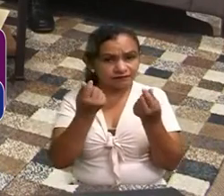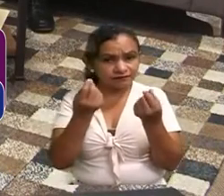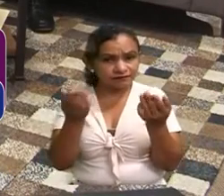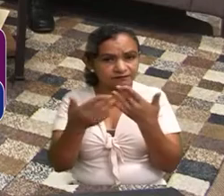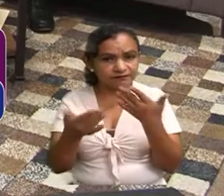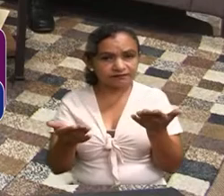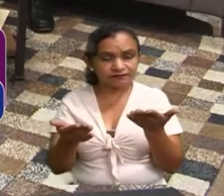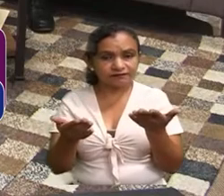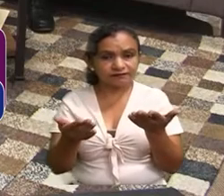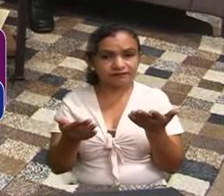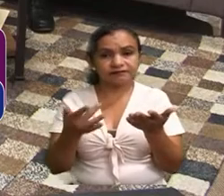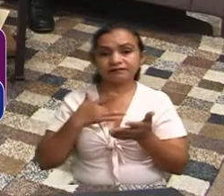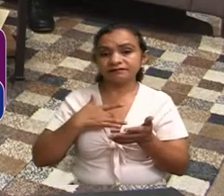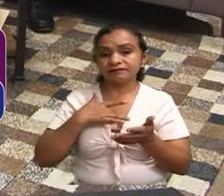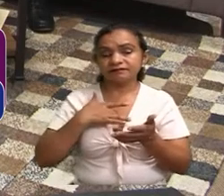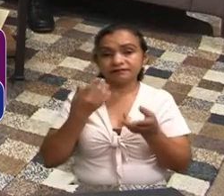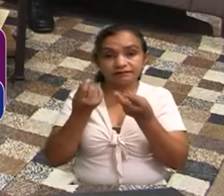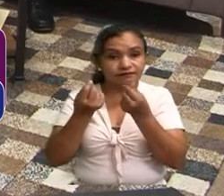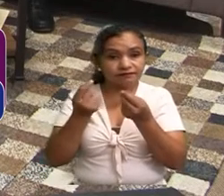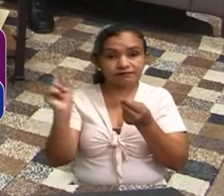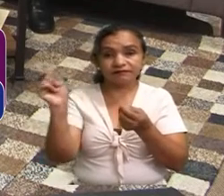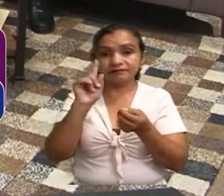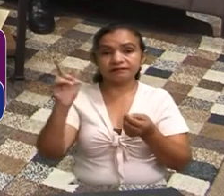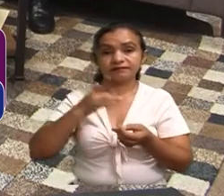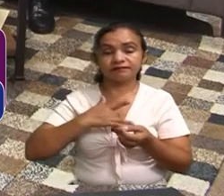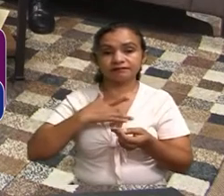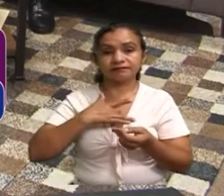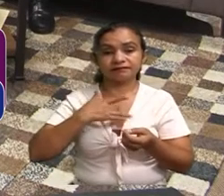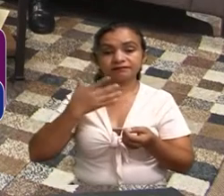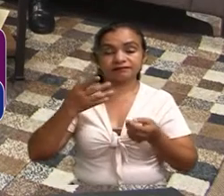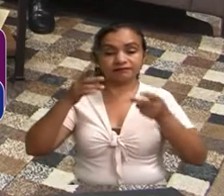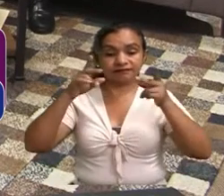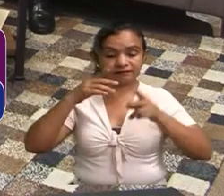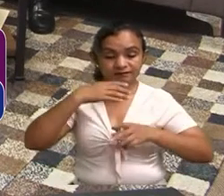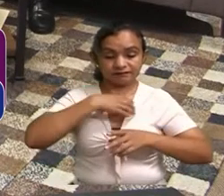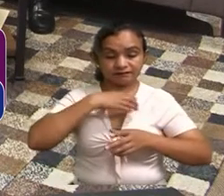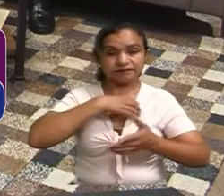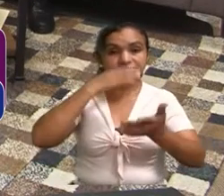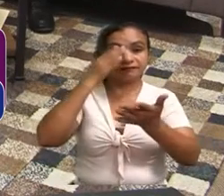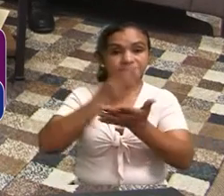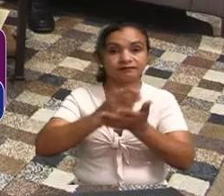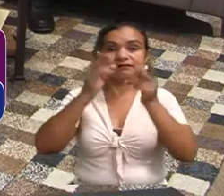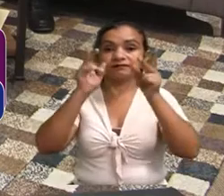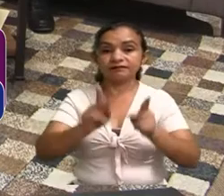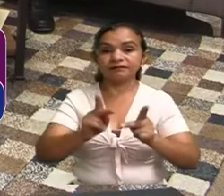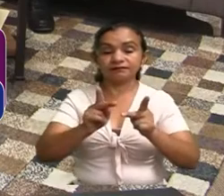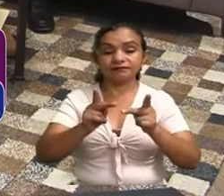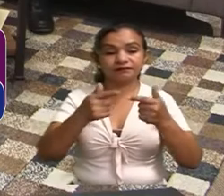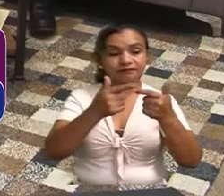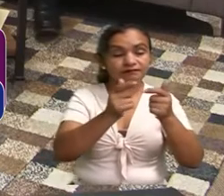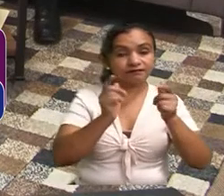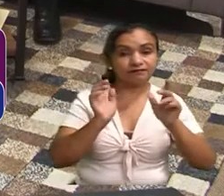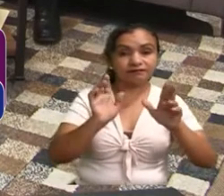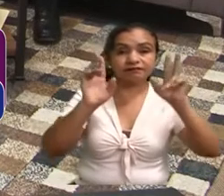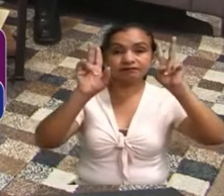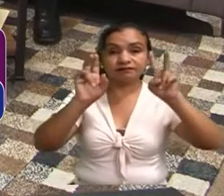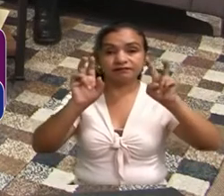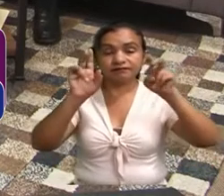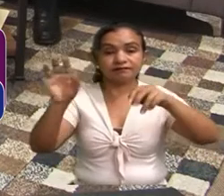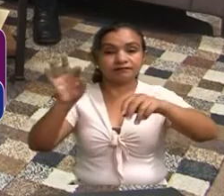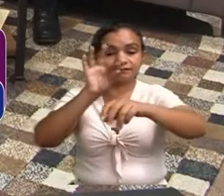veces no se necesita tanto recurso, lo que se necesita es la conciencia. La movilización de la gente alrededor del tema del